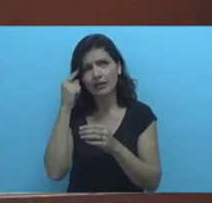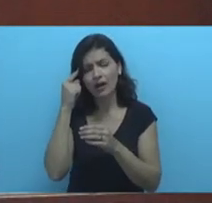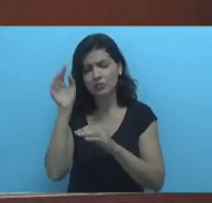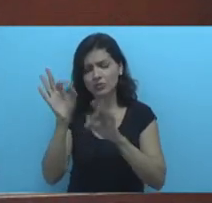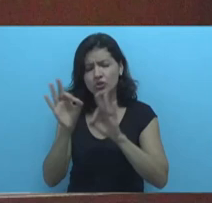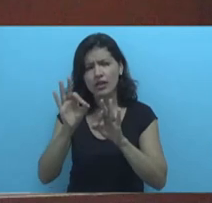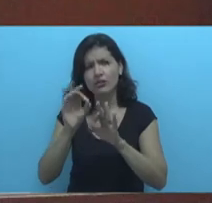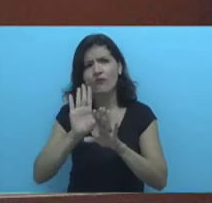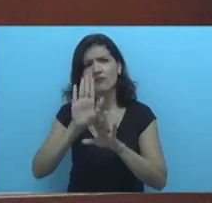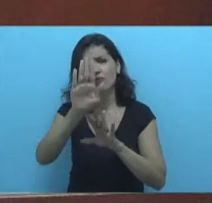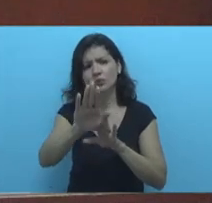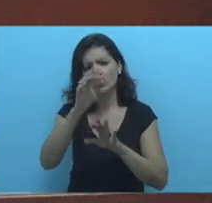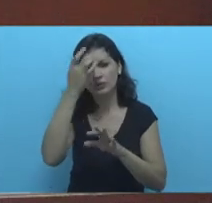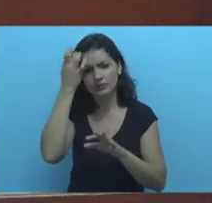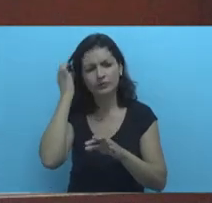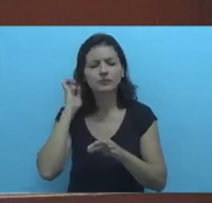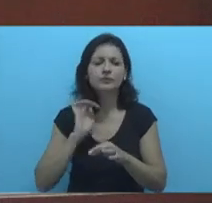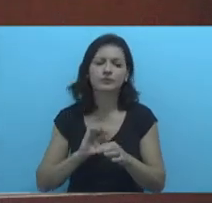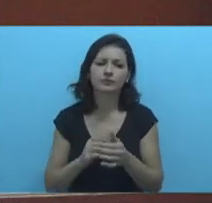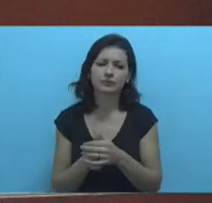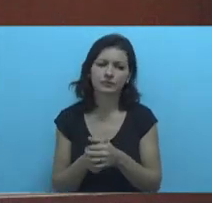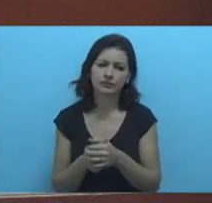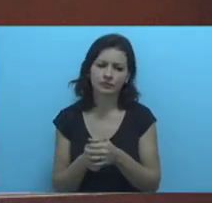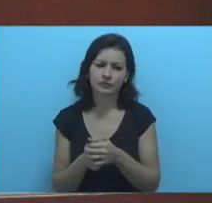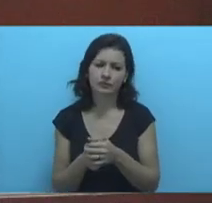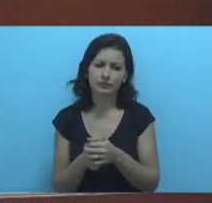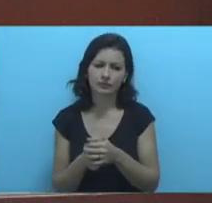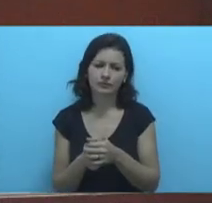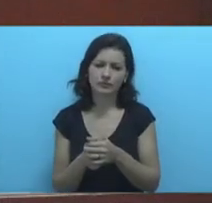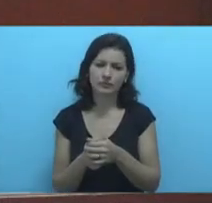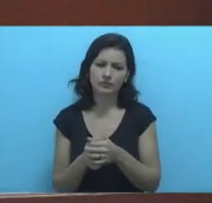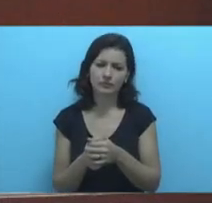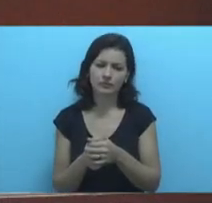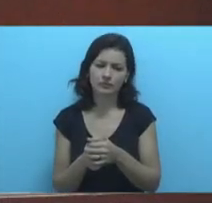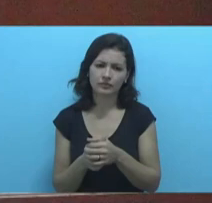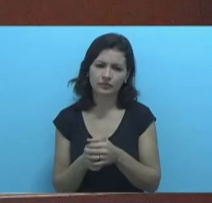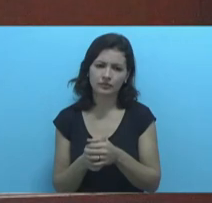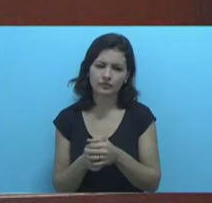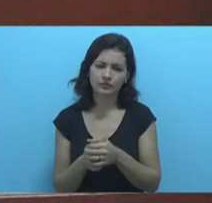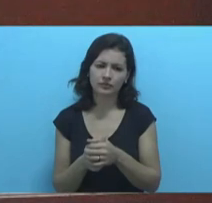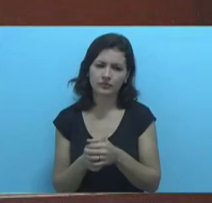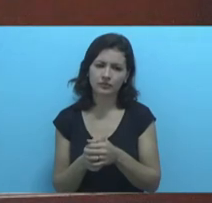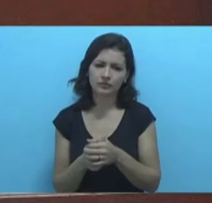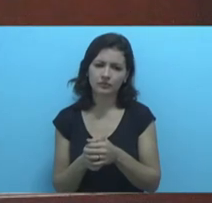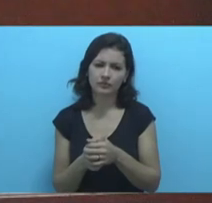como futuro y que después le tocó como intendente llevarlos a la práctica.